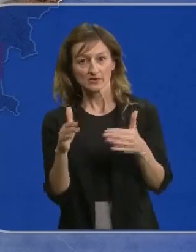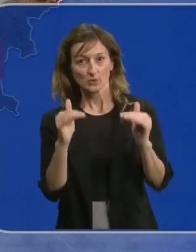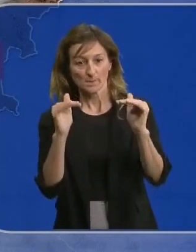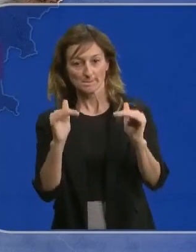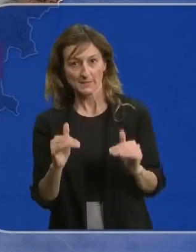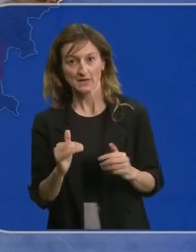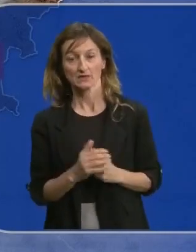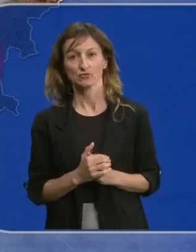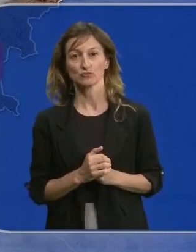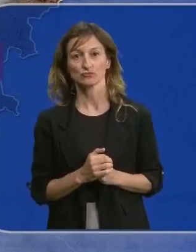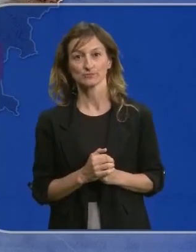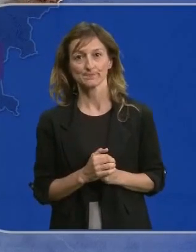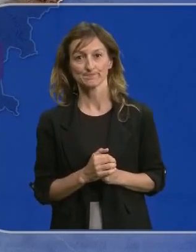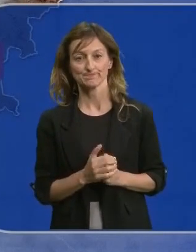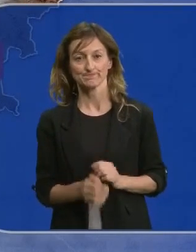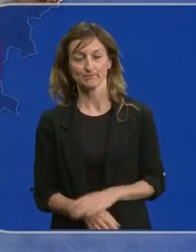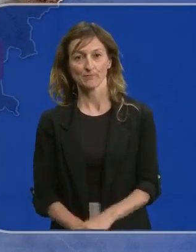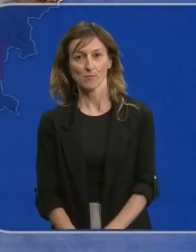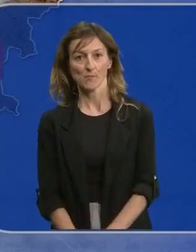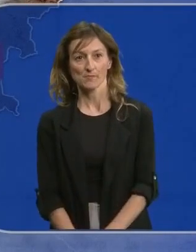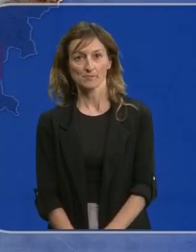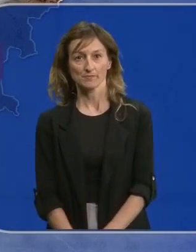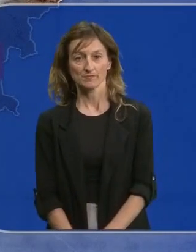reduce de forma considerable en la